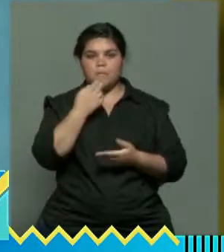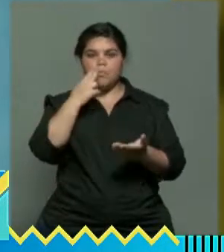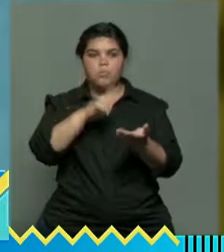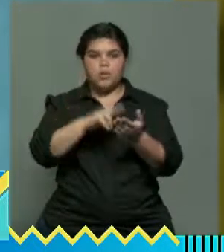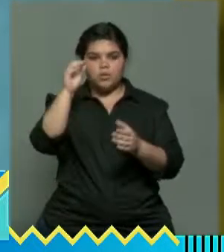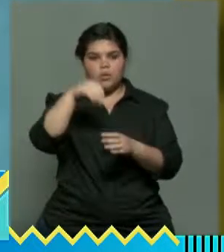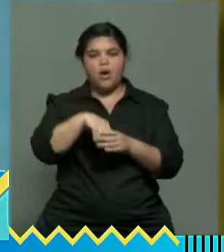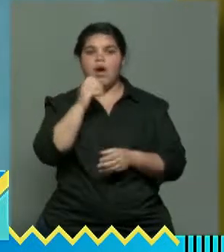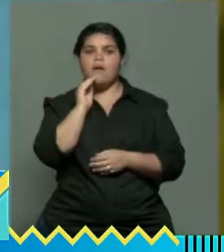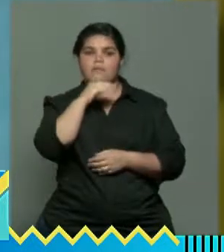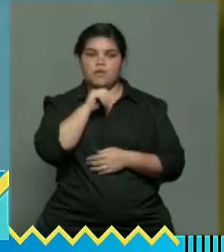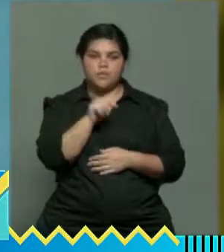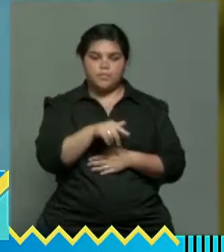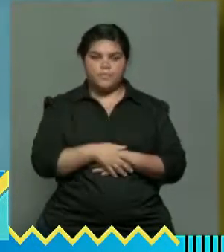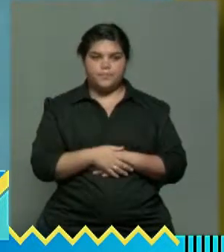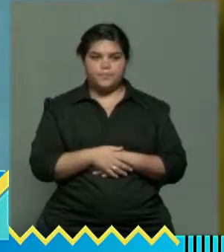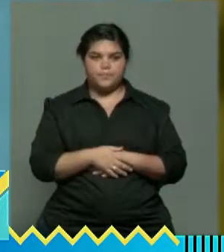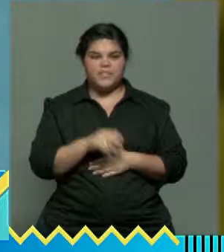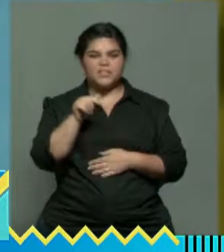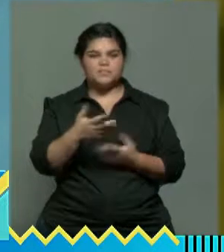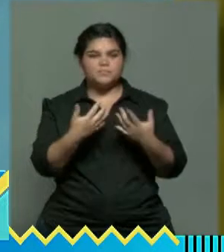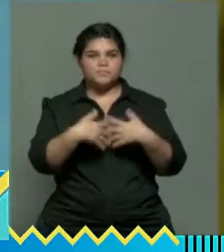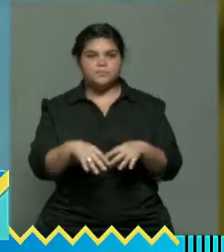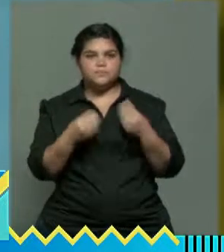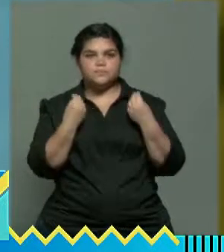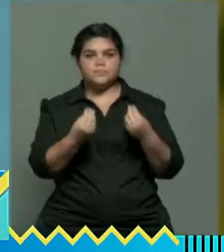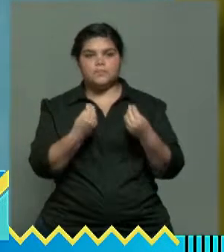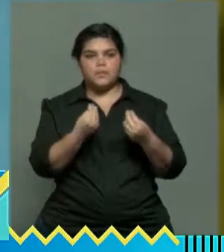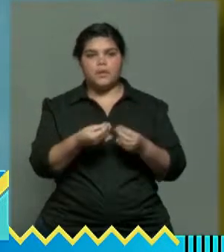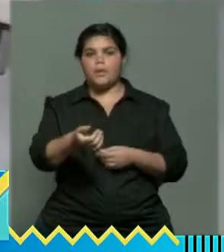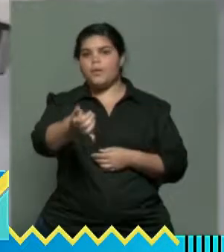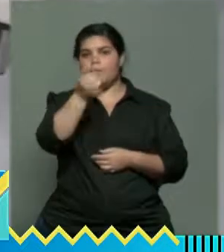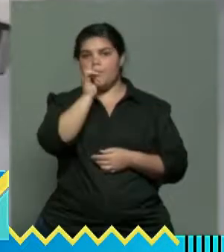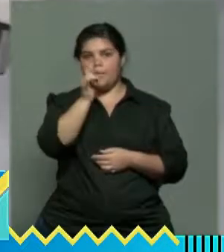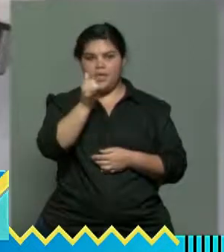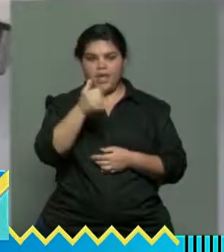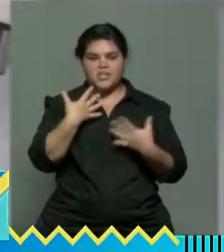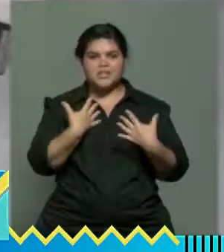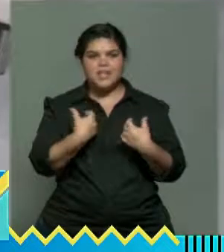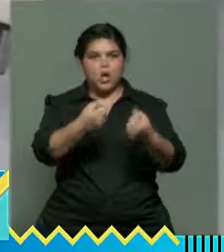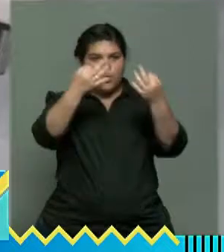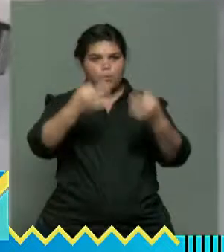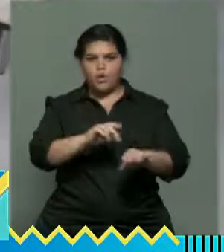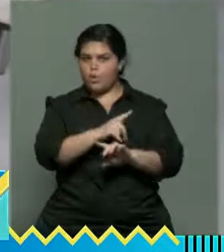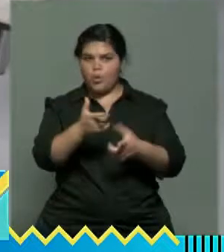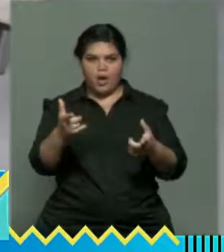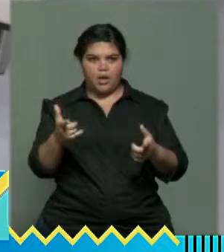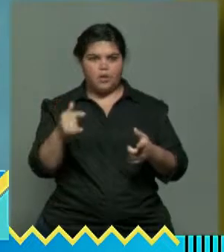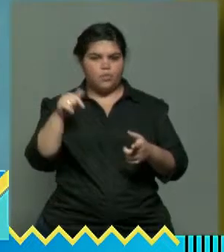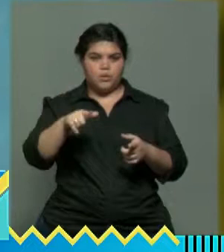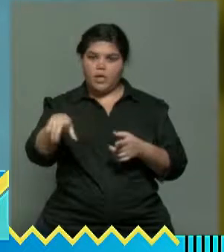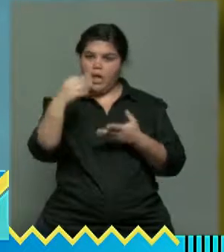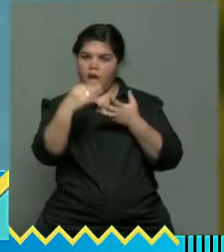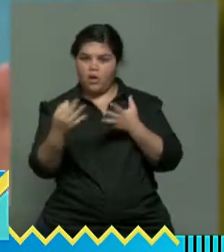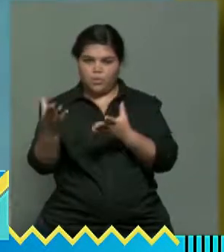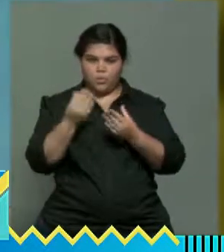al vino, justamente. Y esto tiene que ver con las bebidas perjudiciales para la salud. Ustedes me van a corregir si es que estábamos mal. Por